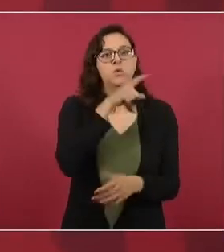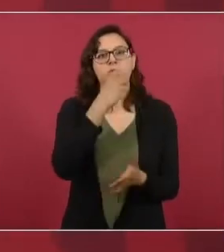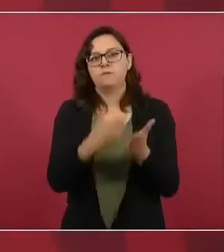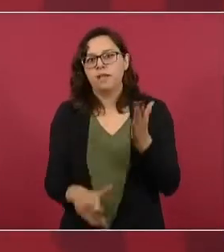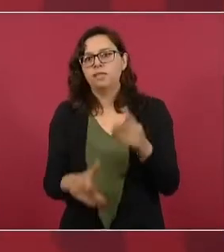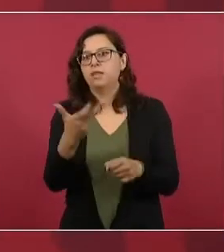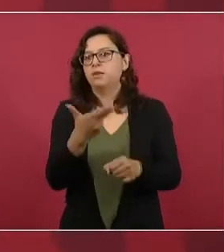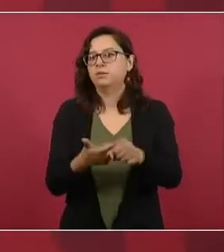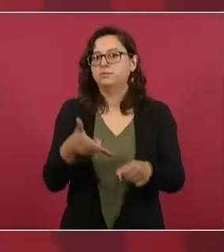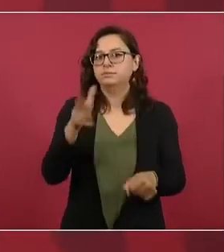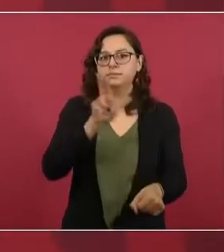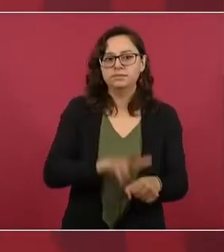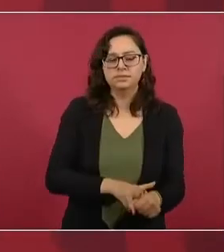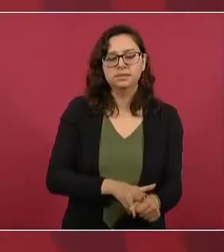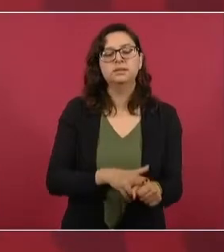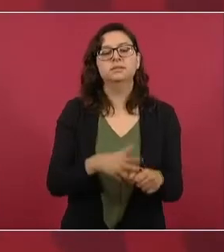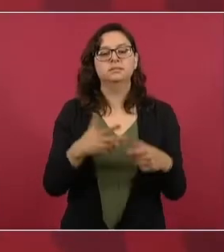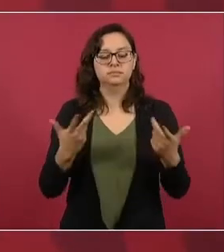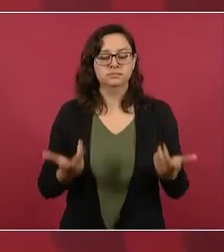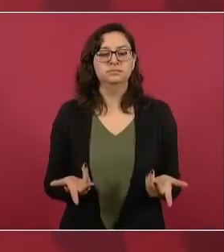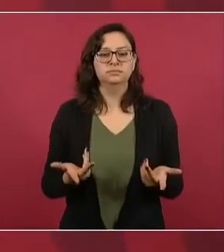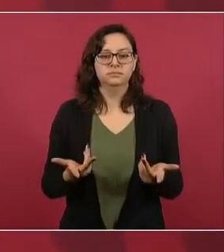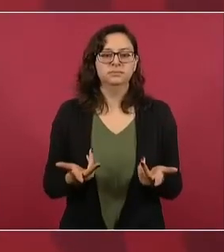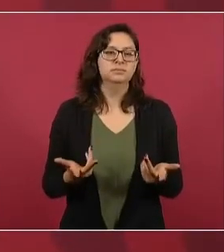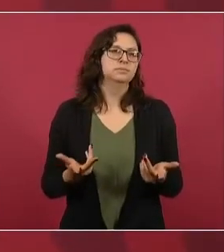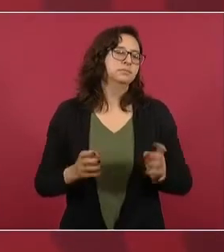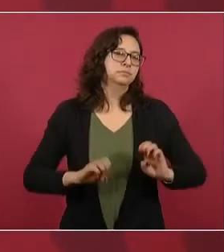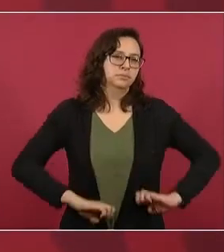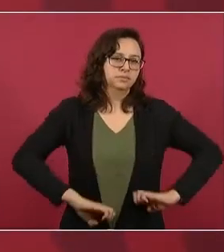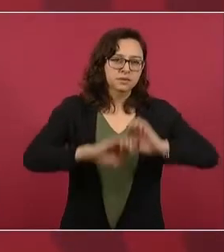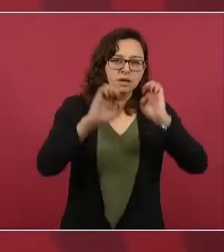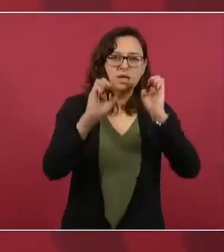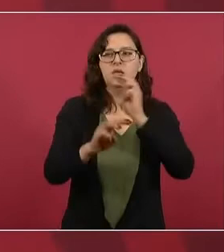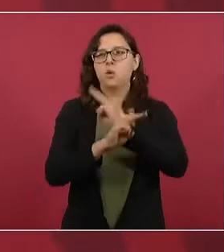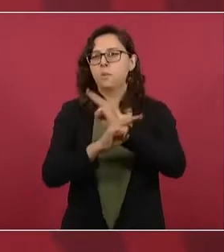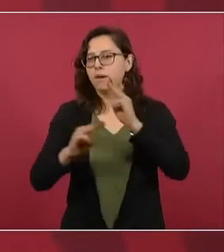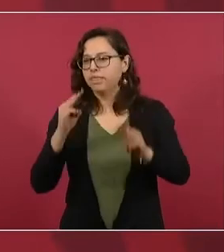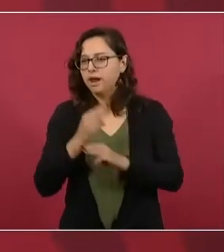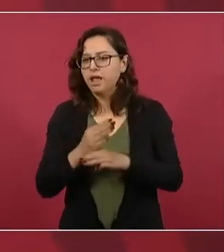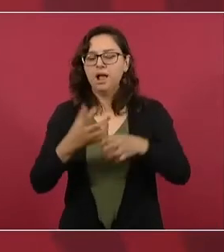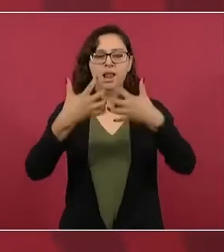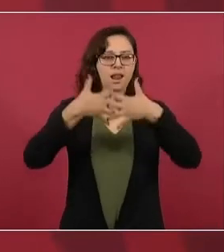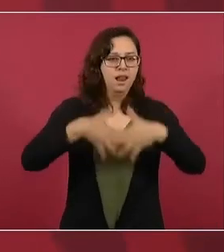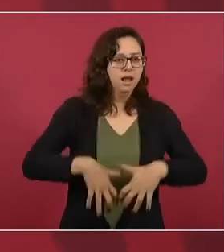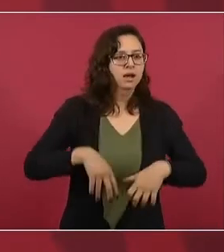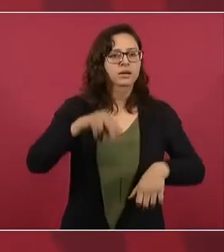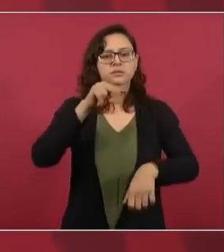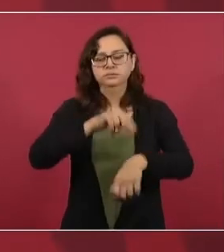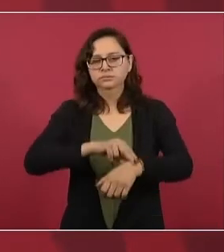Esto en infraestructura, en equipo, en médicos,